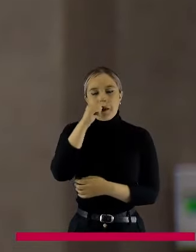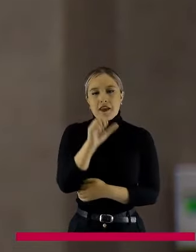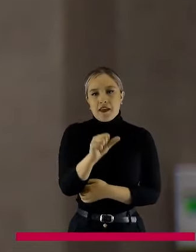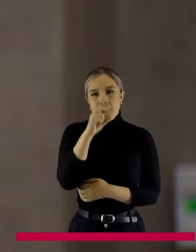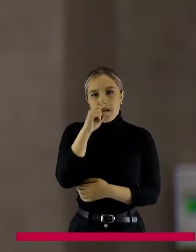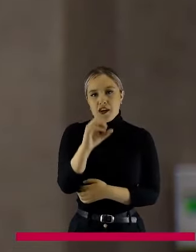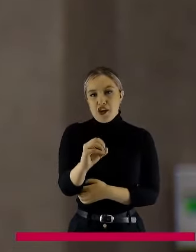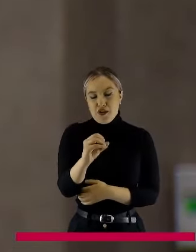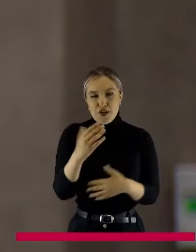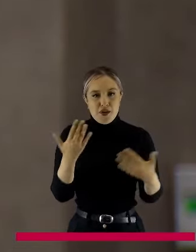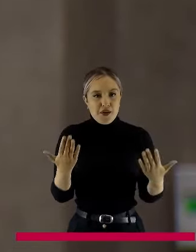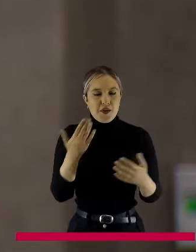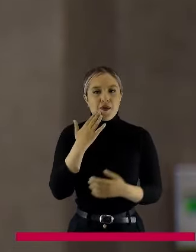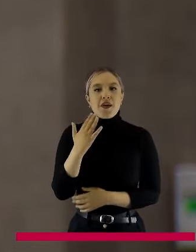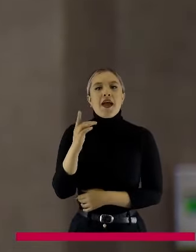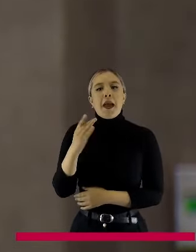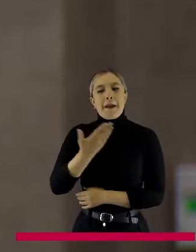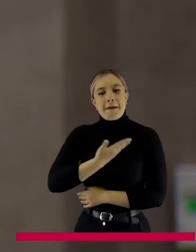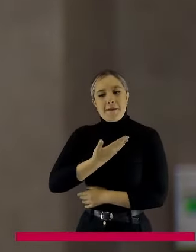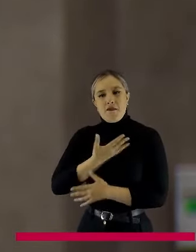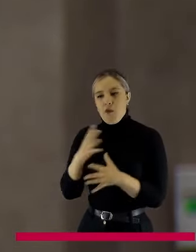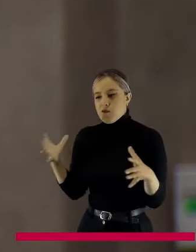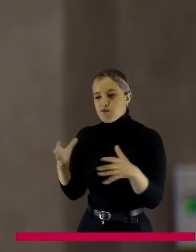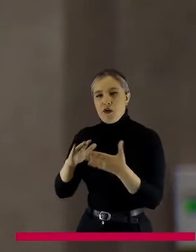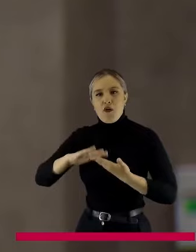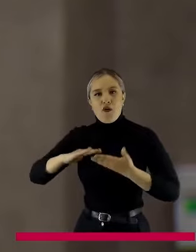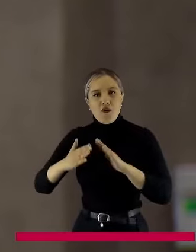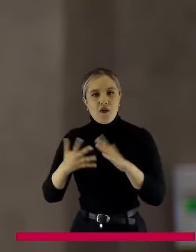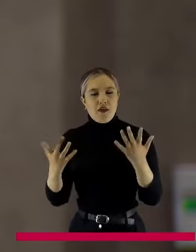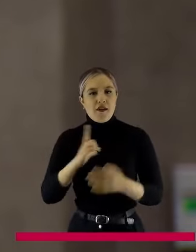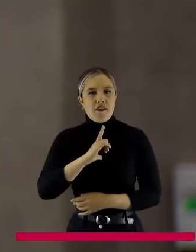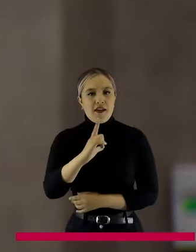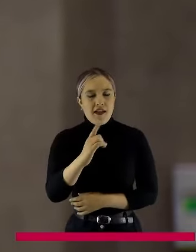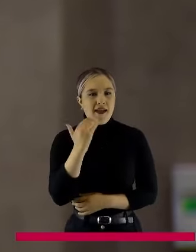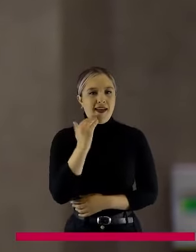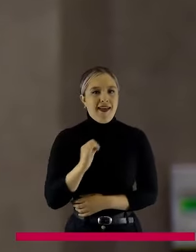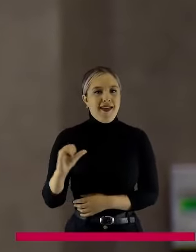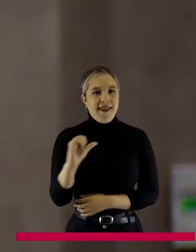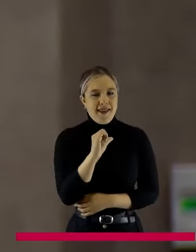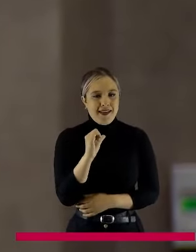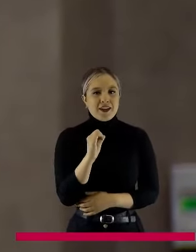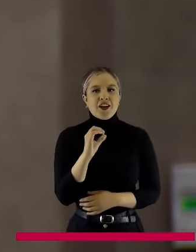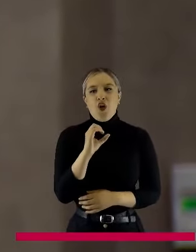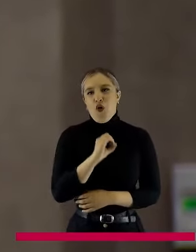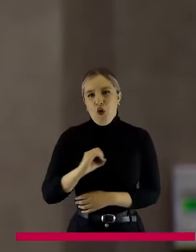niñas, niños, a las madres comunitarias, líderes, lideresas,